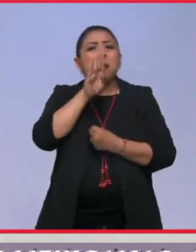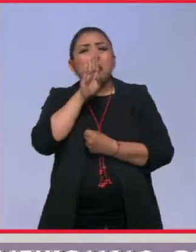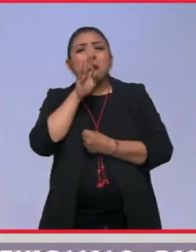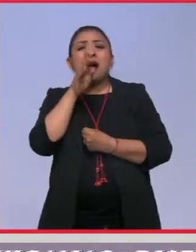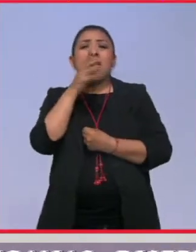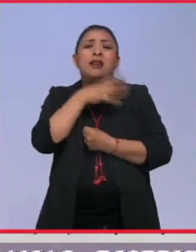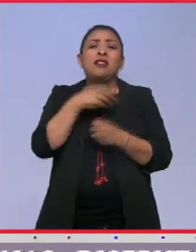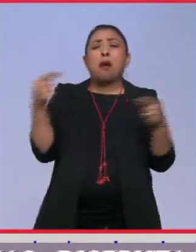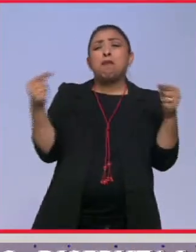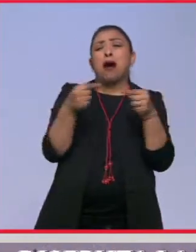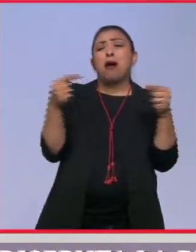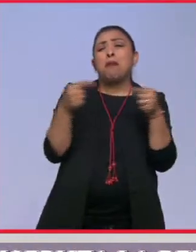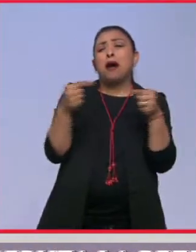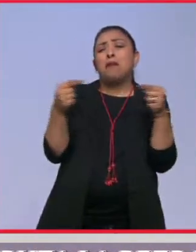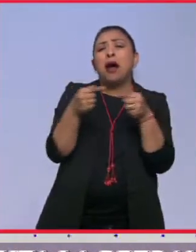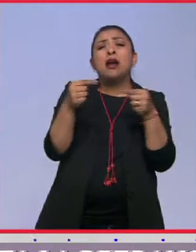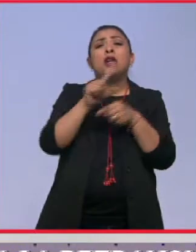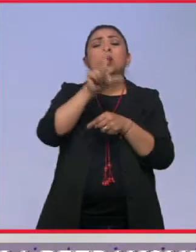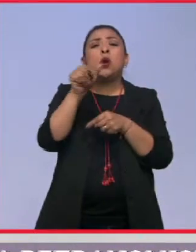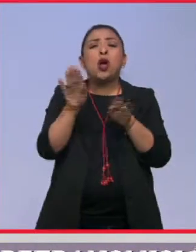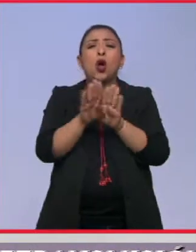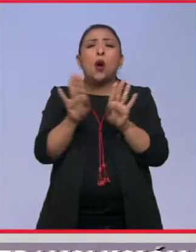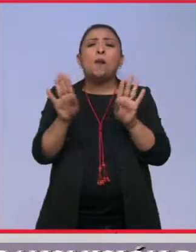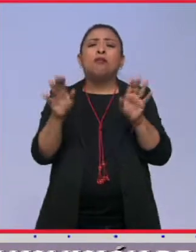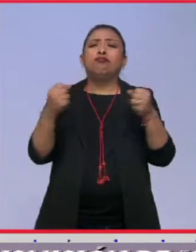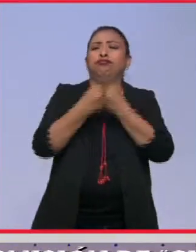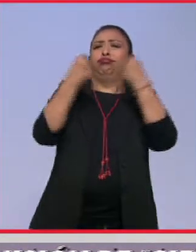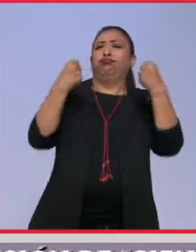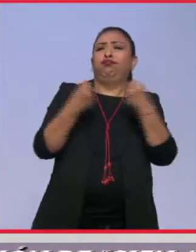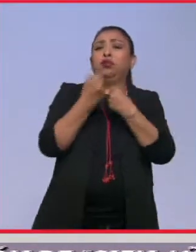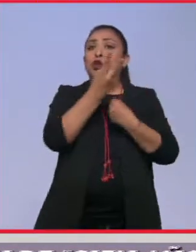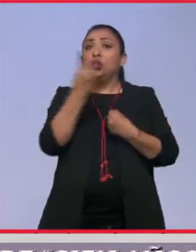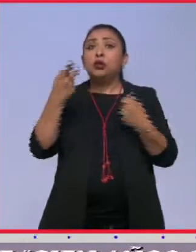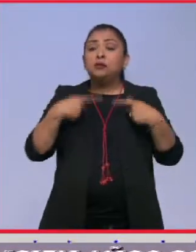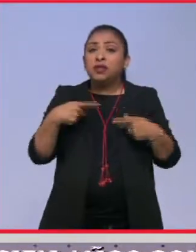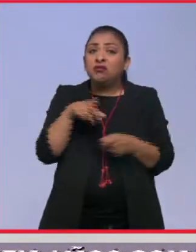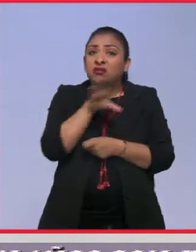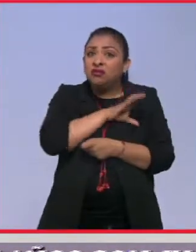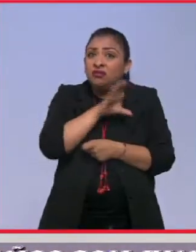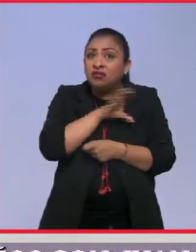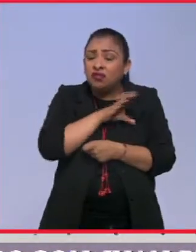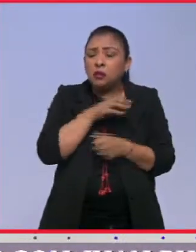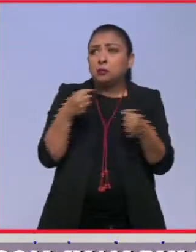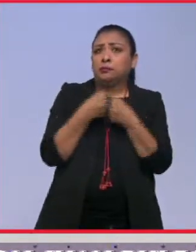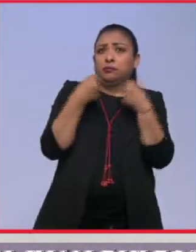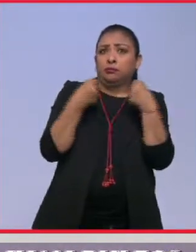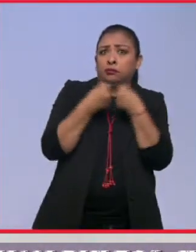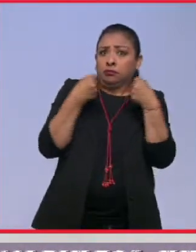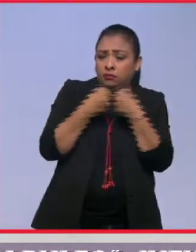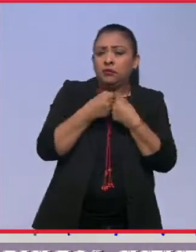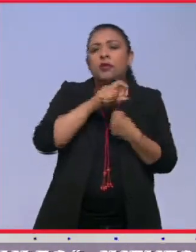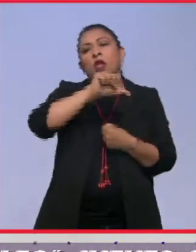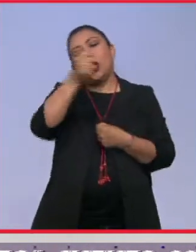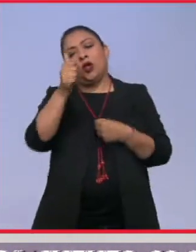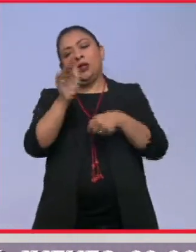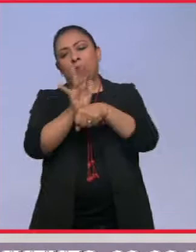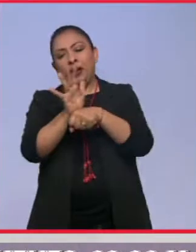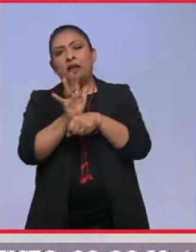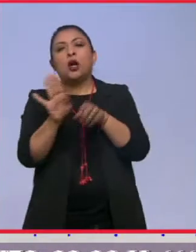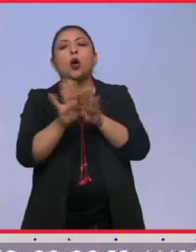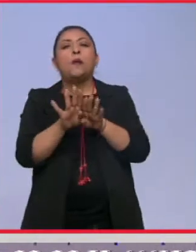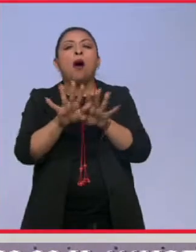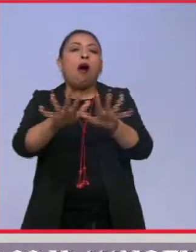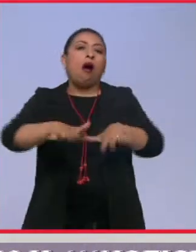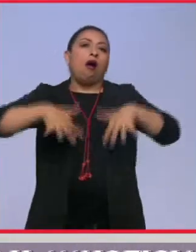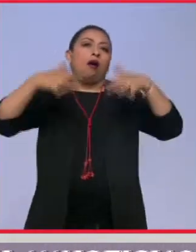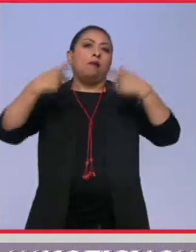hija, y cómo se van encontrando y desencontrando dos personas que se quieren muchísimo, ¿no? Y la otra película es como para el gran